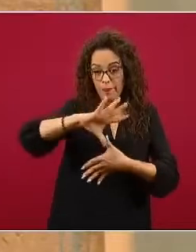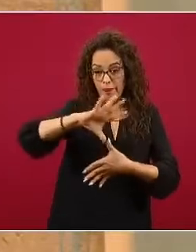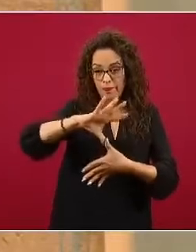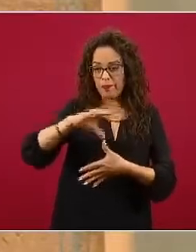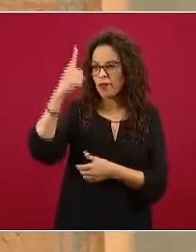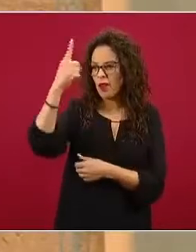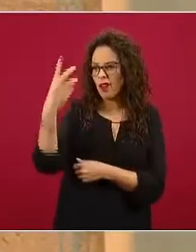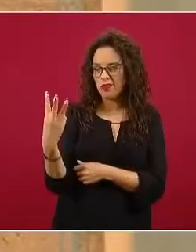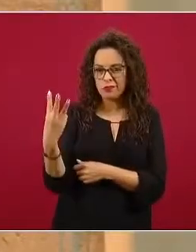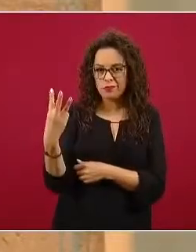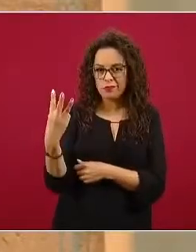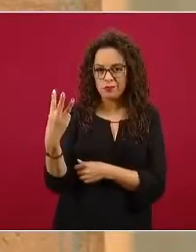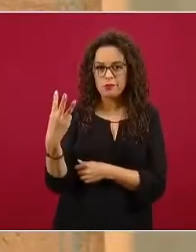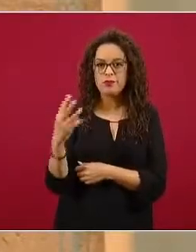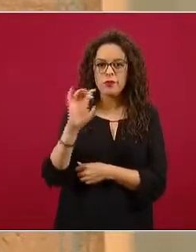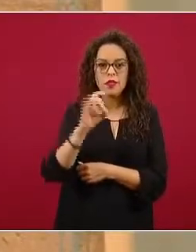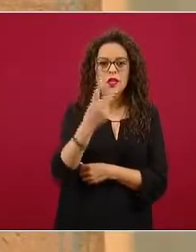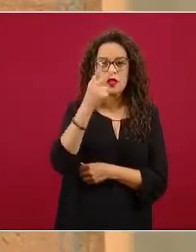parte, el